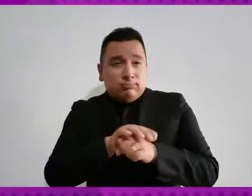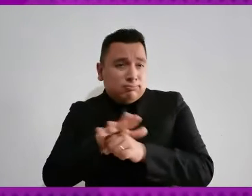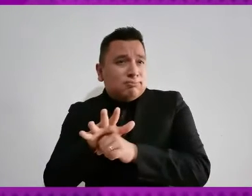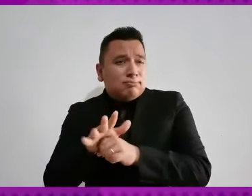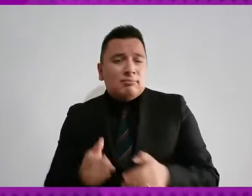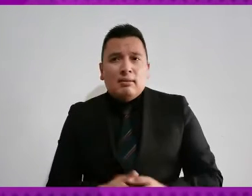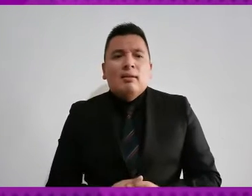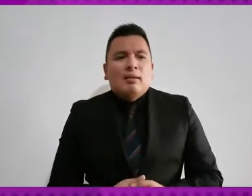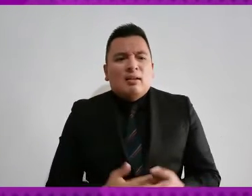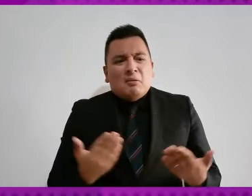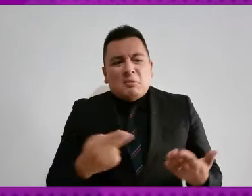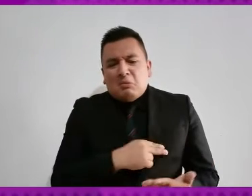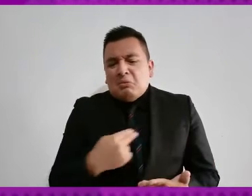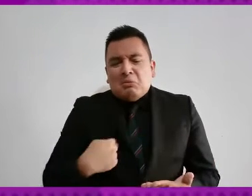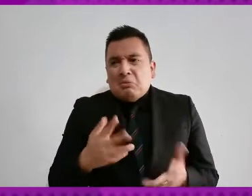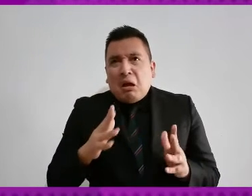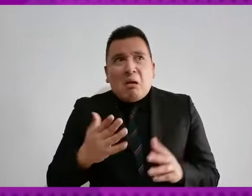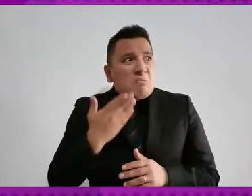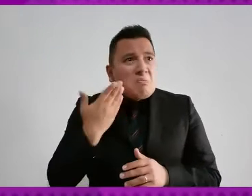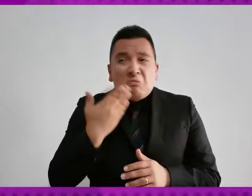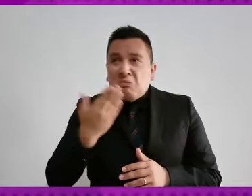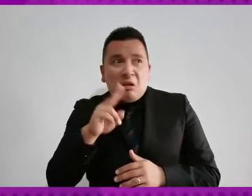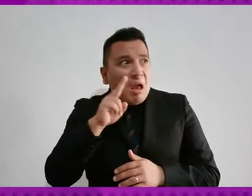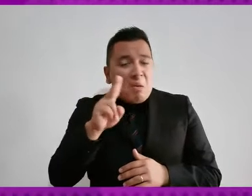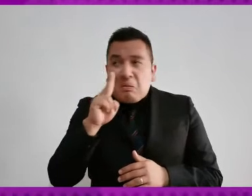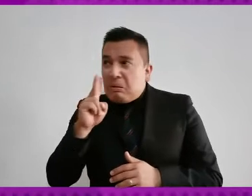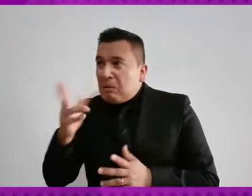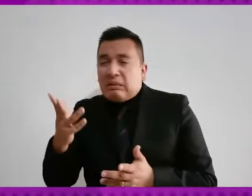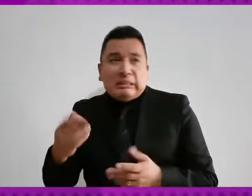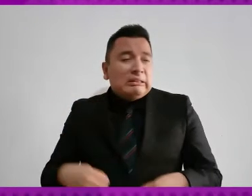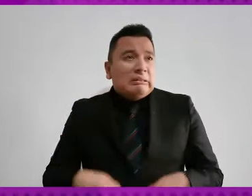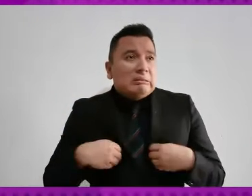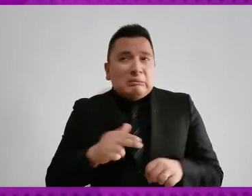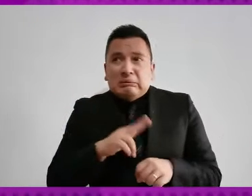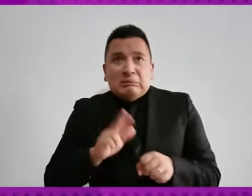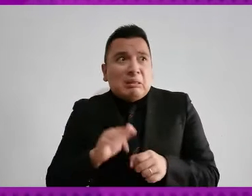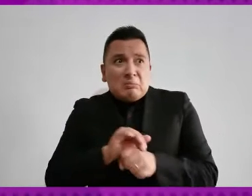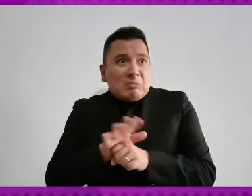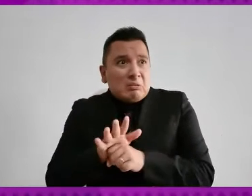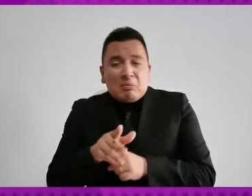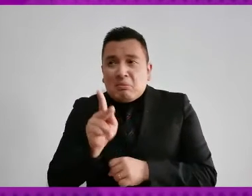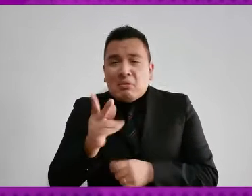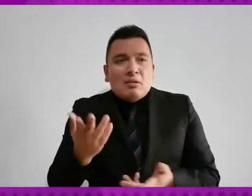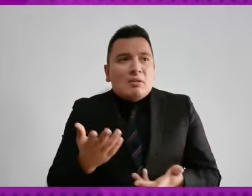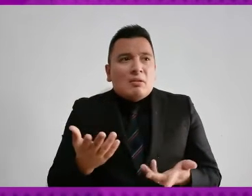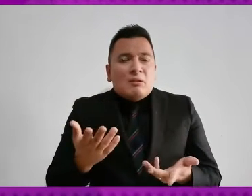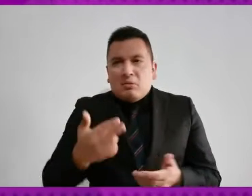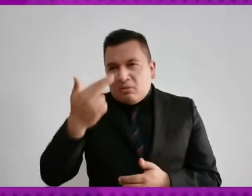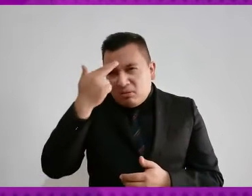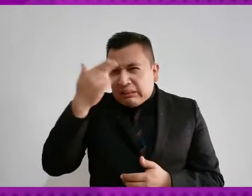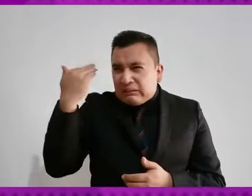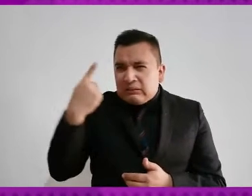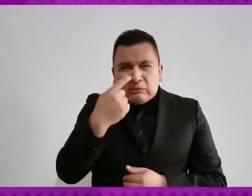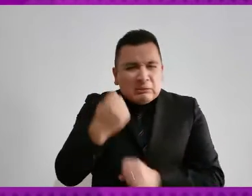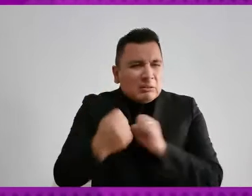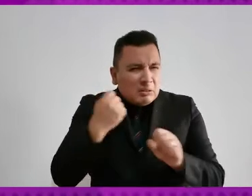ya vivimos con este tema de la pandemia en los diferentes nuestros roles de vida. Sin embargo, recordemos que en el año